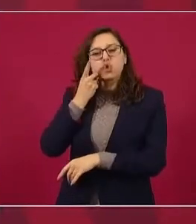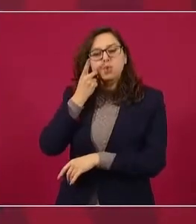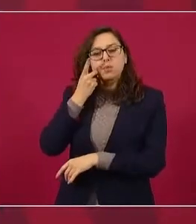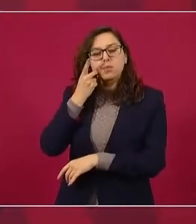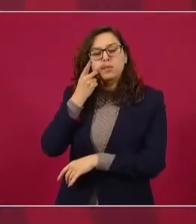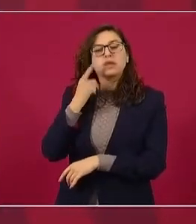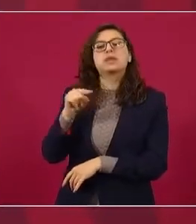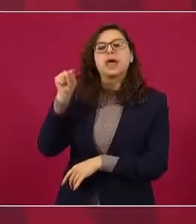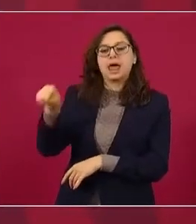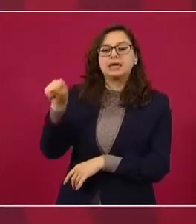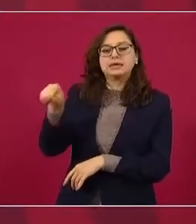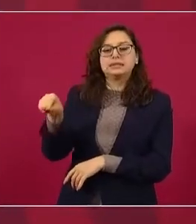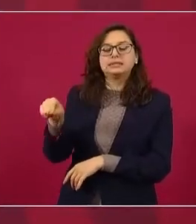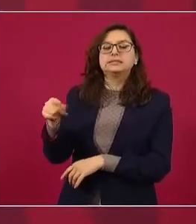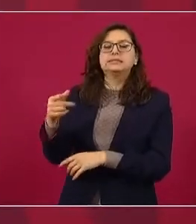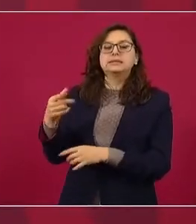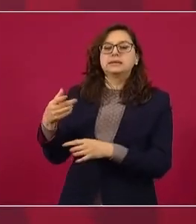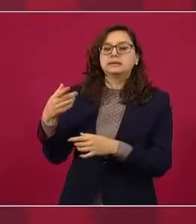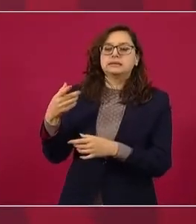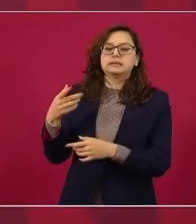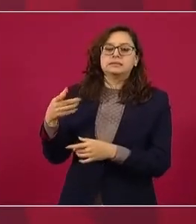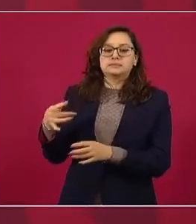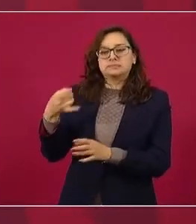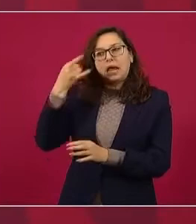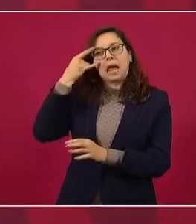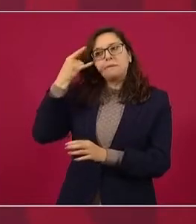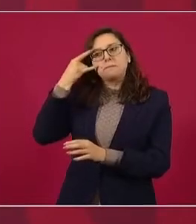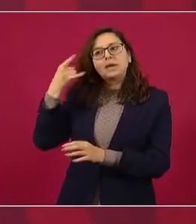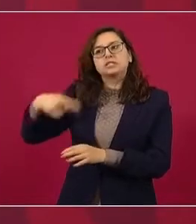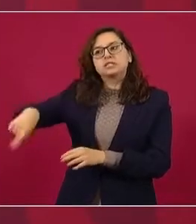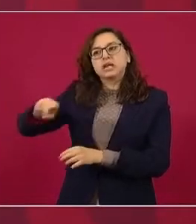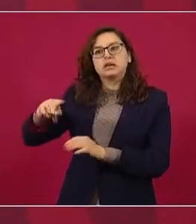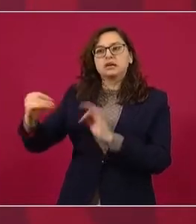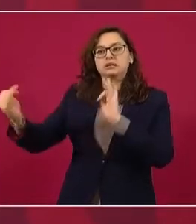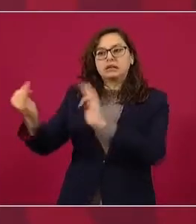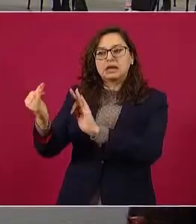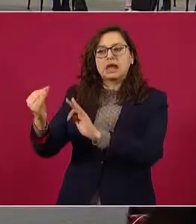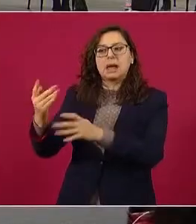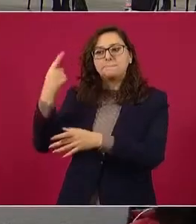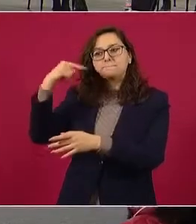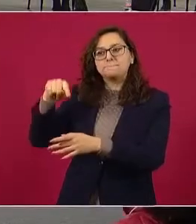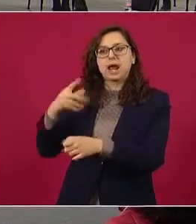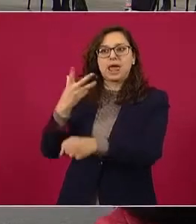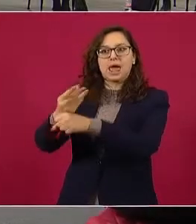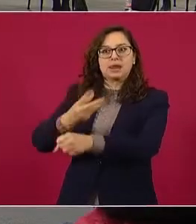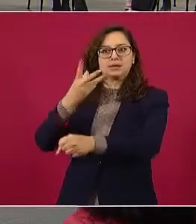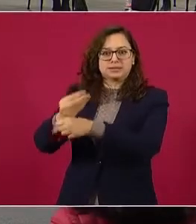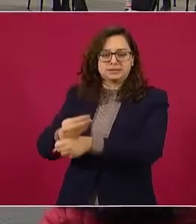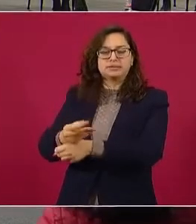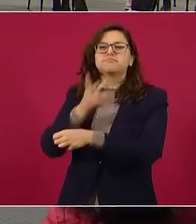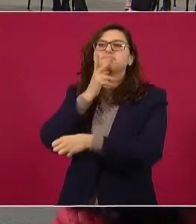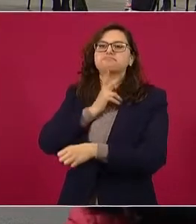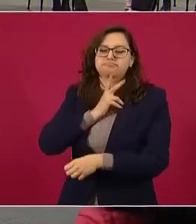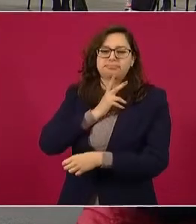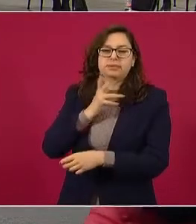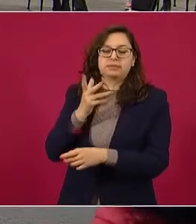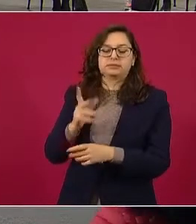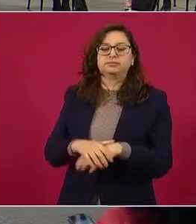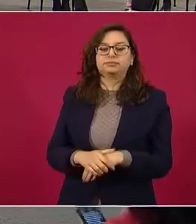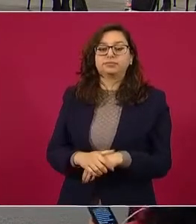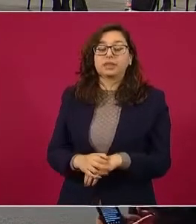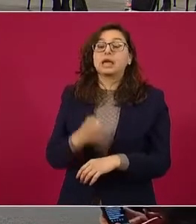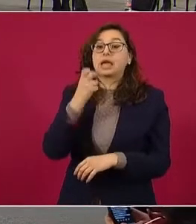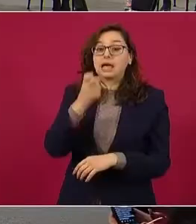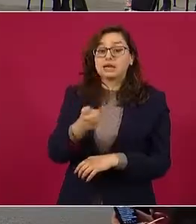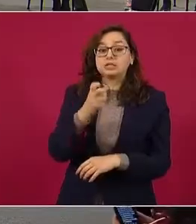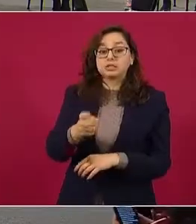prestan servicio en las plataformas, sobre todo en Campeche, y se encargaron estos